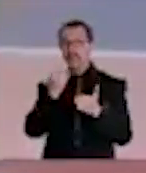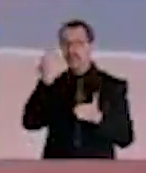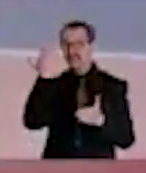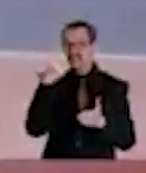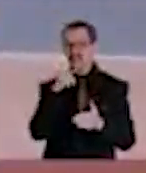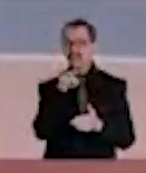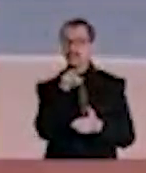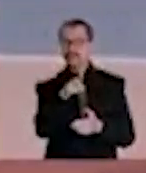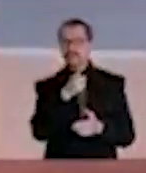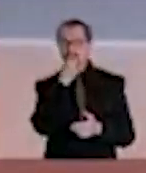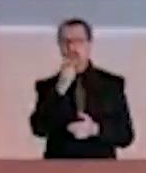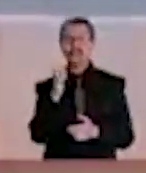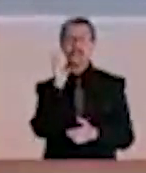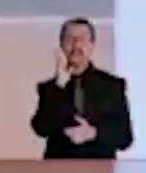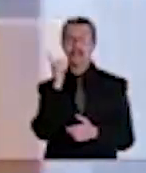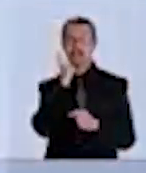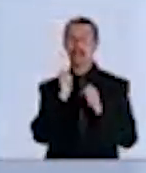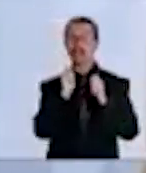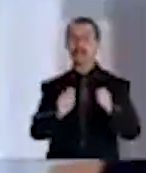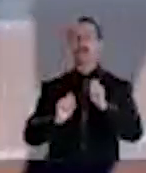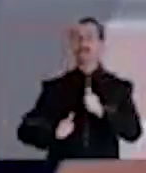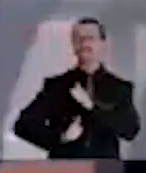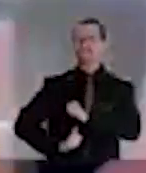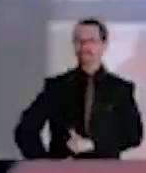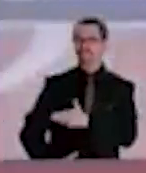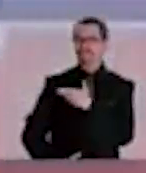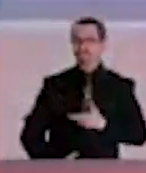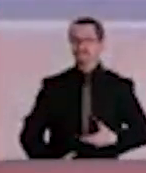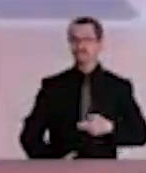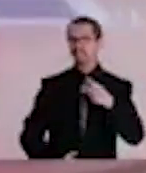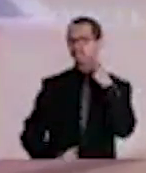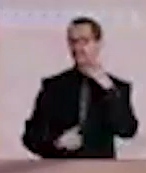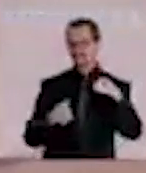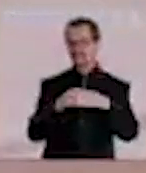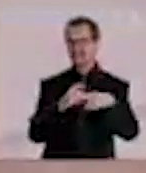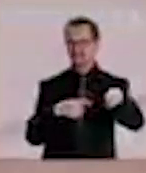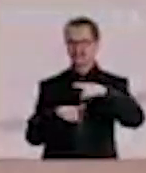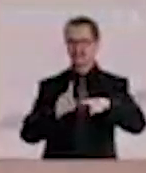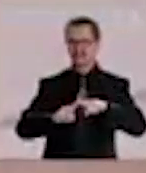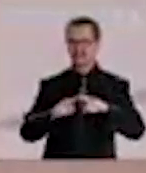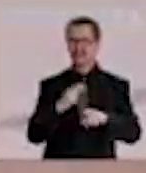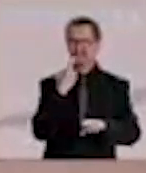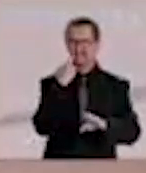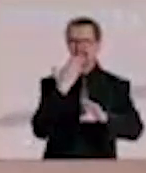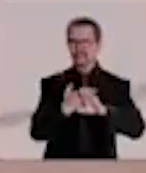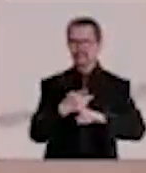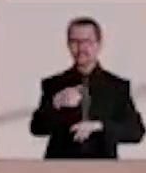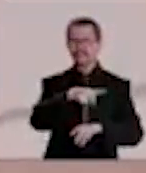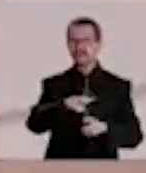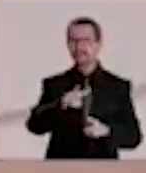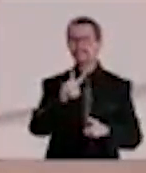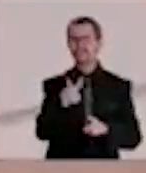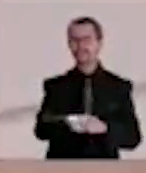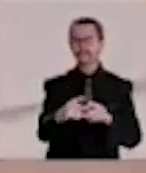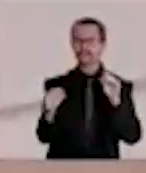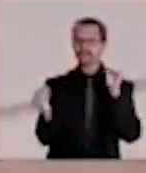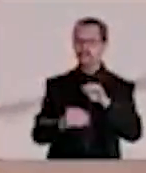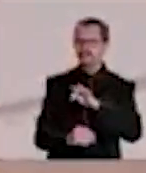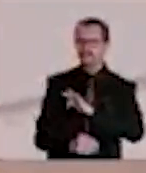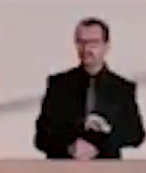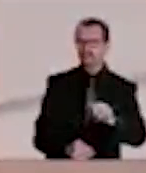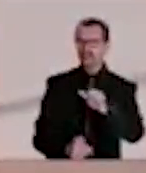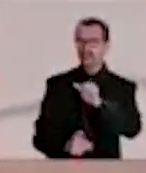encargado de las interparlamentarias sin haber logrado un solo resultado en beneficio de los migrantes